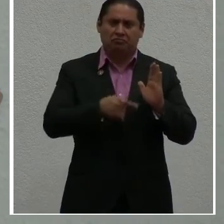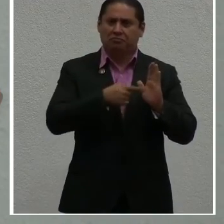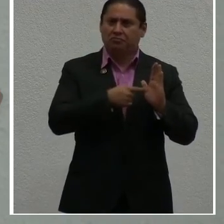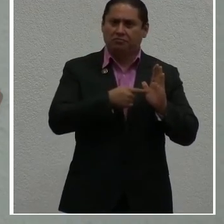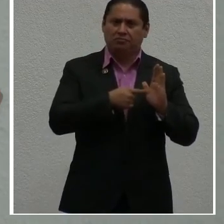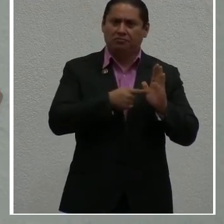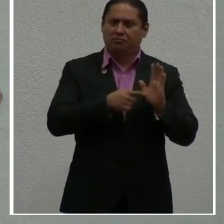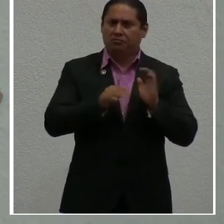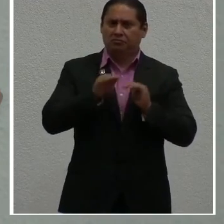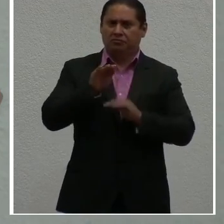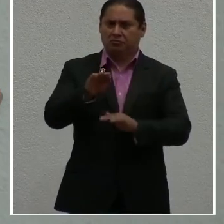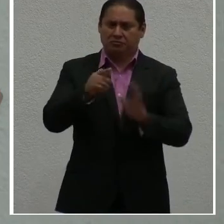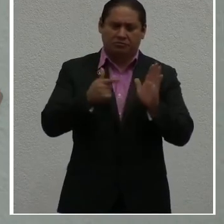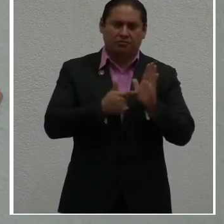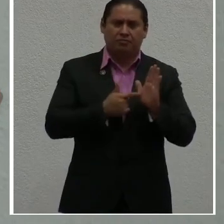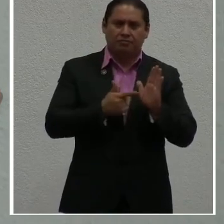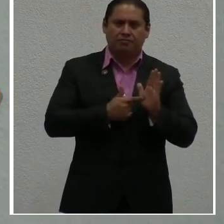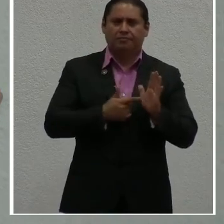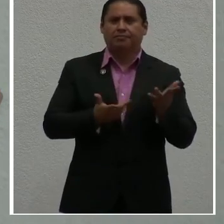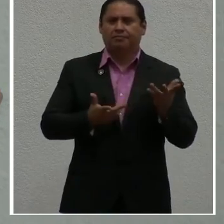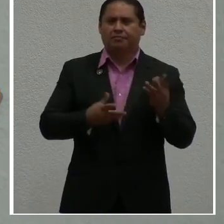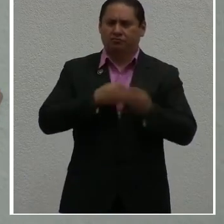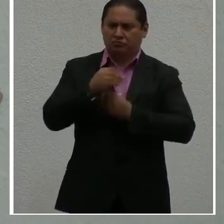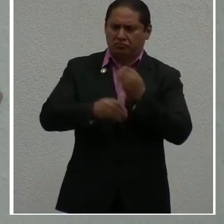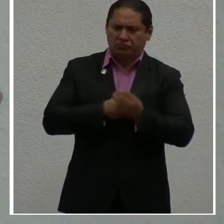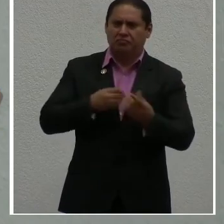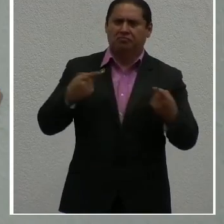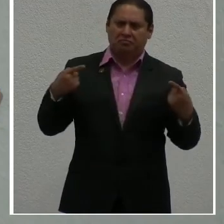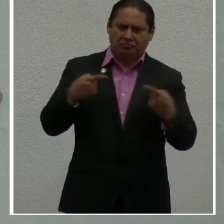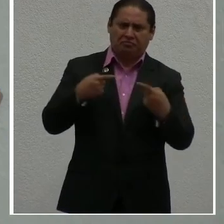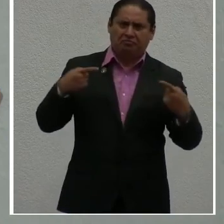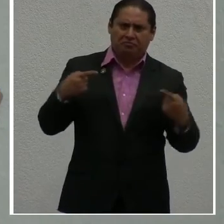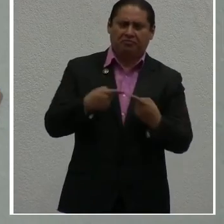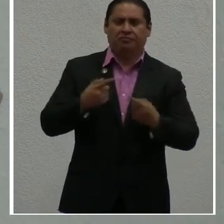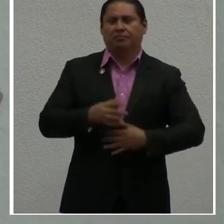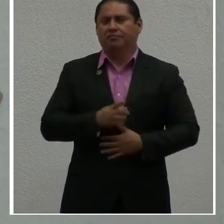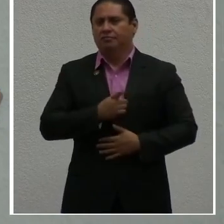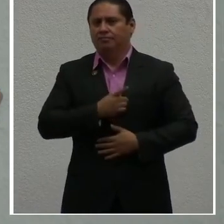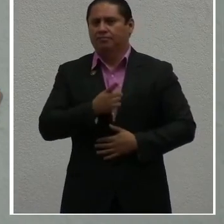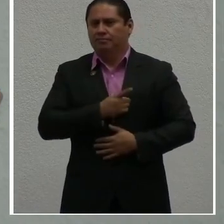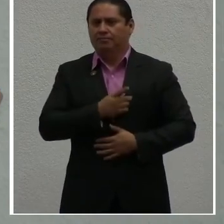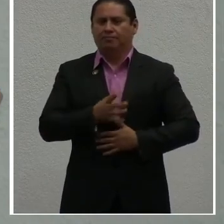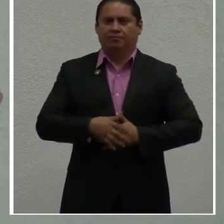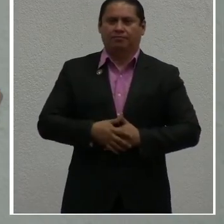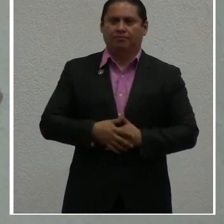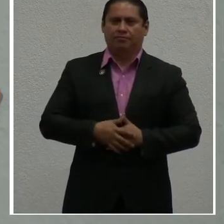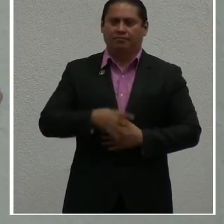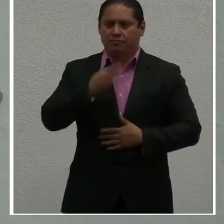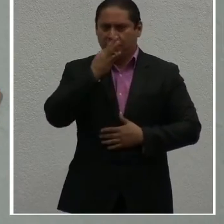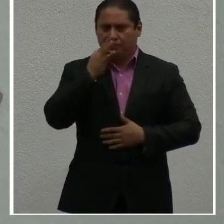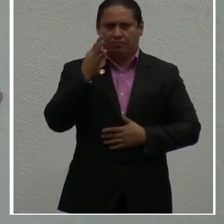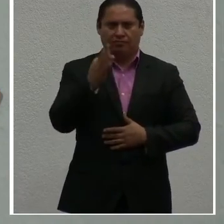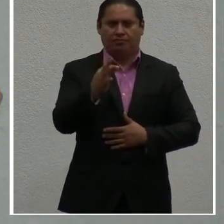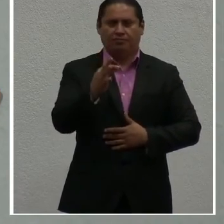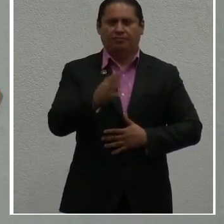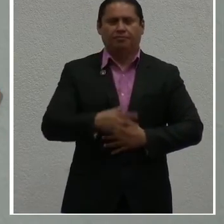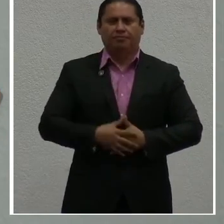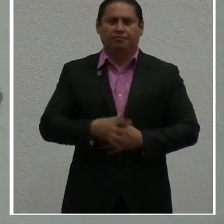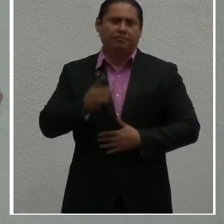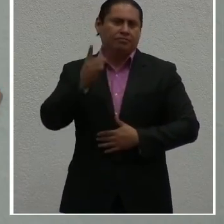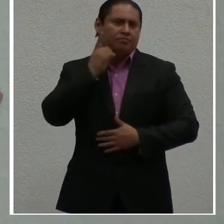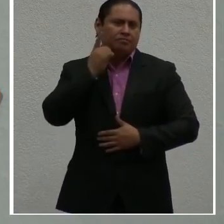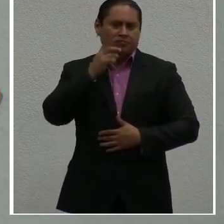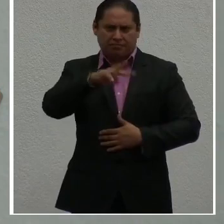la Constitución no vamos a poner a pelear y a dar patadas de ahogado. Yo nada más les digo una cosa, diputado, de